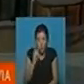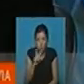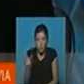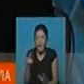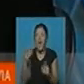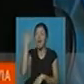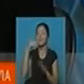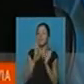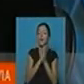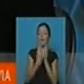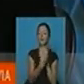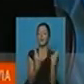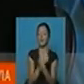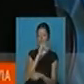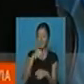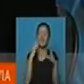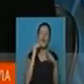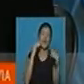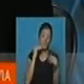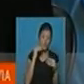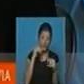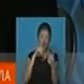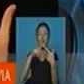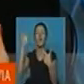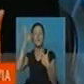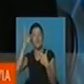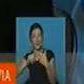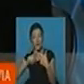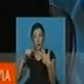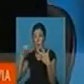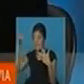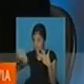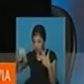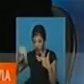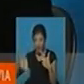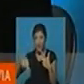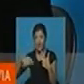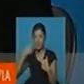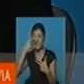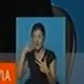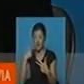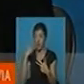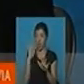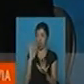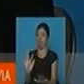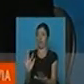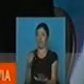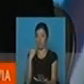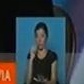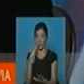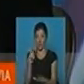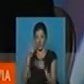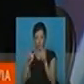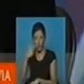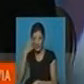libro había sido traducido al inglés, al italiano, pero esto es donde veo más... el interés que más me sorprendió, ya